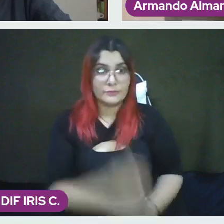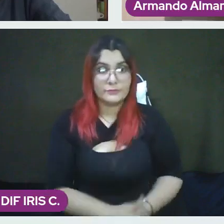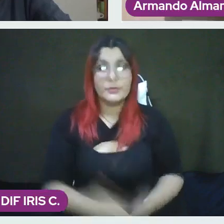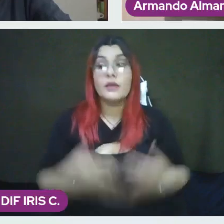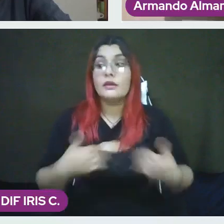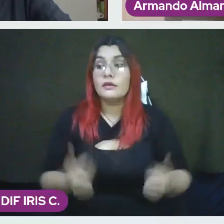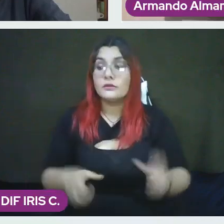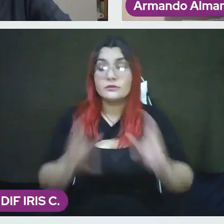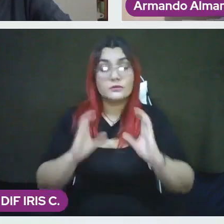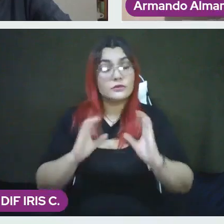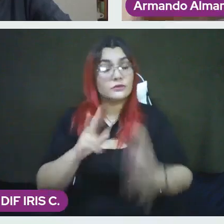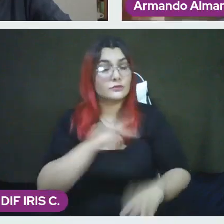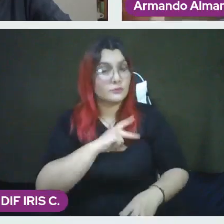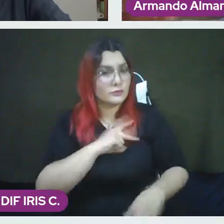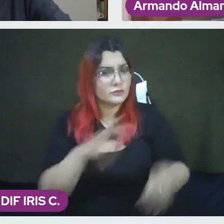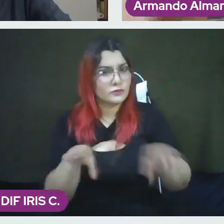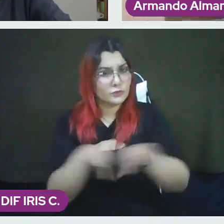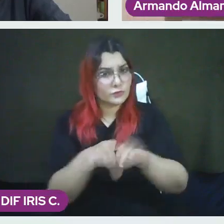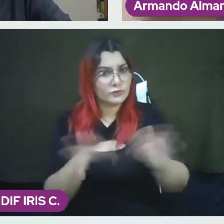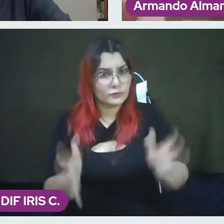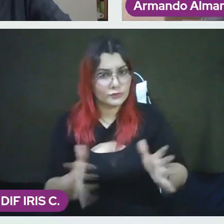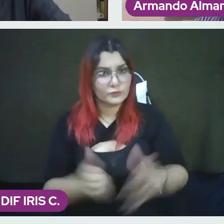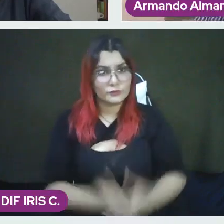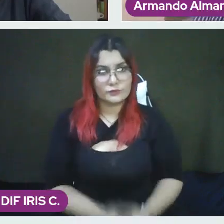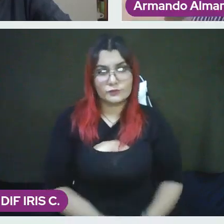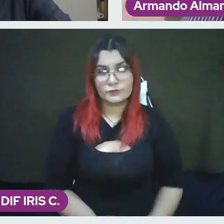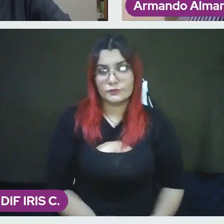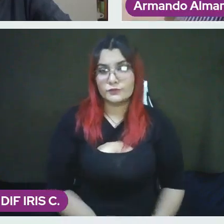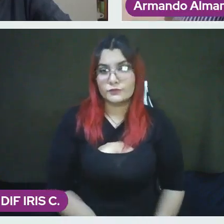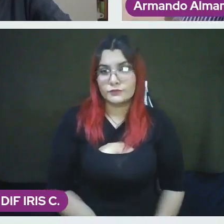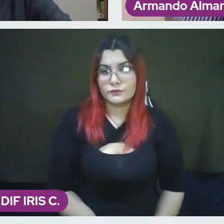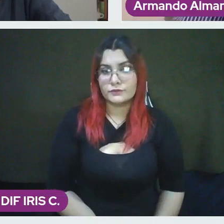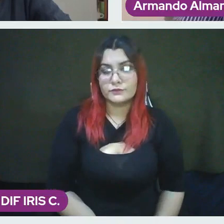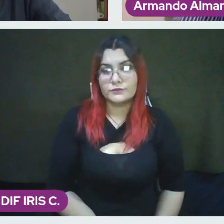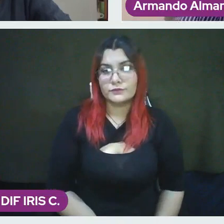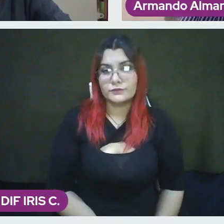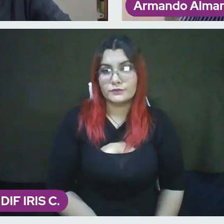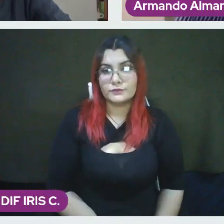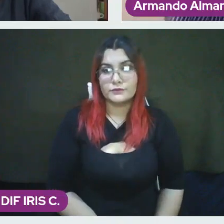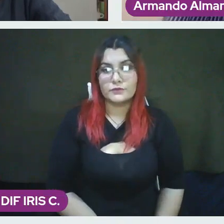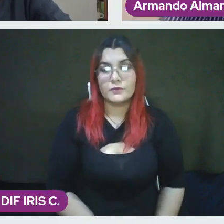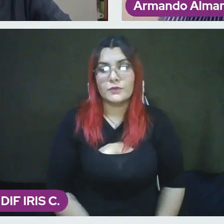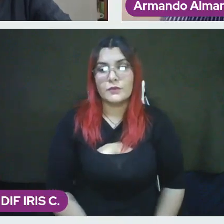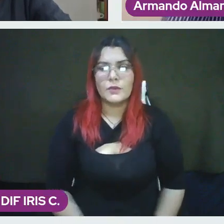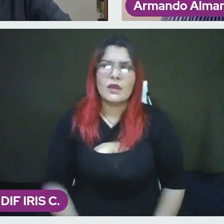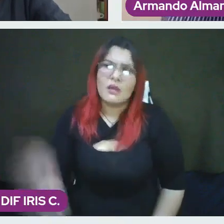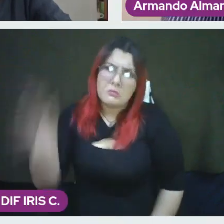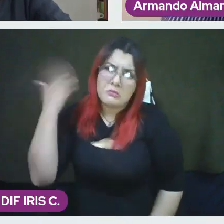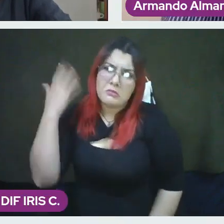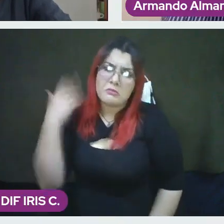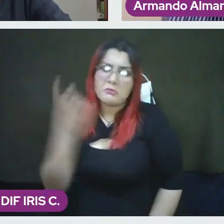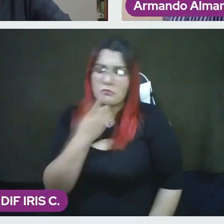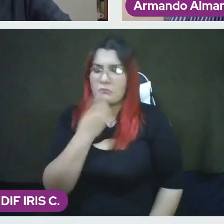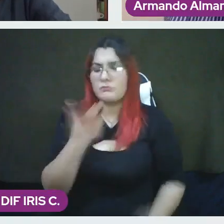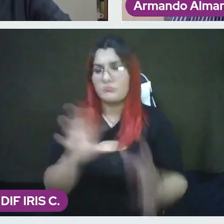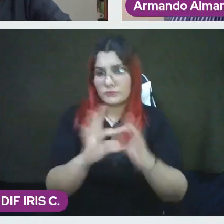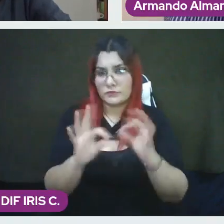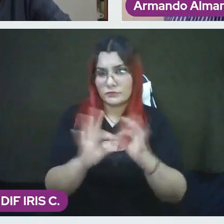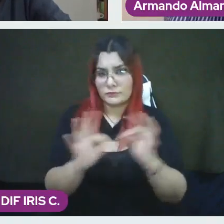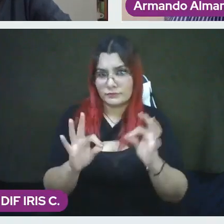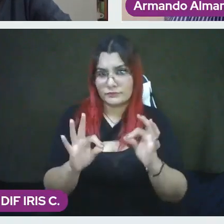Algunas veces lo he dicho, Nadie da lo que no